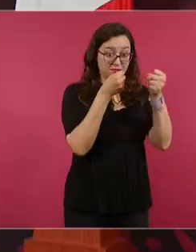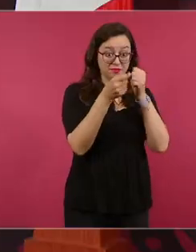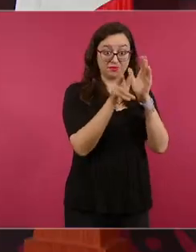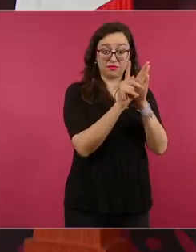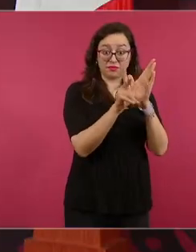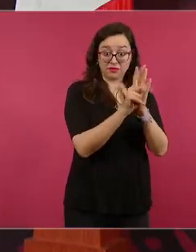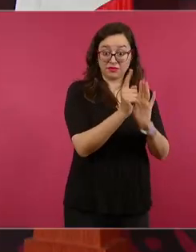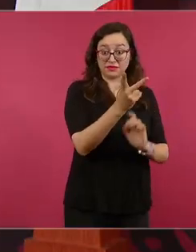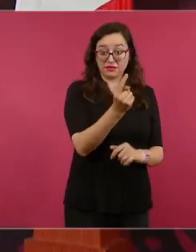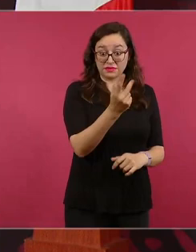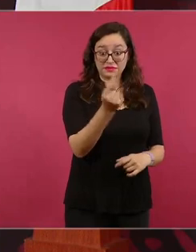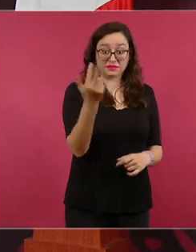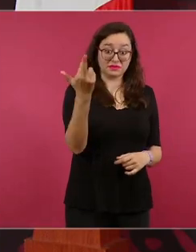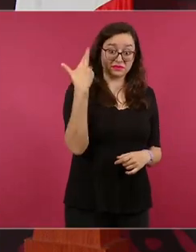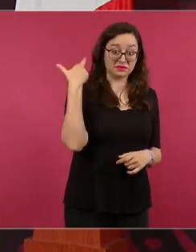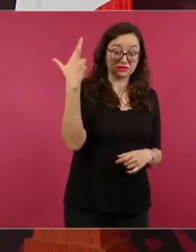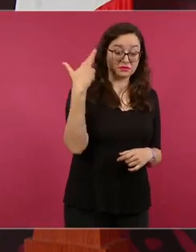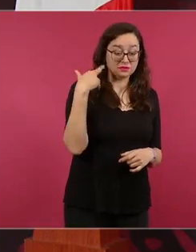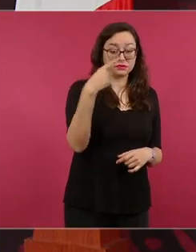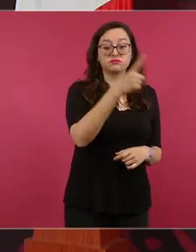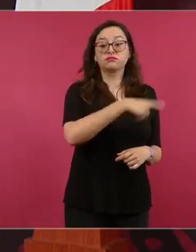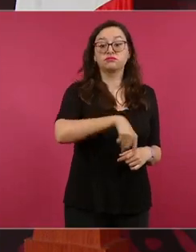miren estos dos.